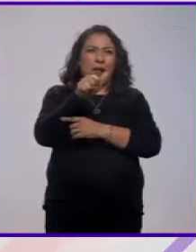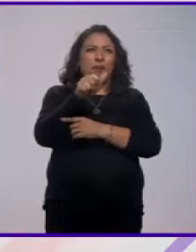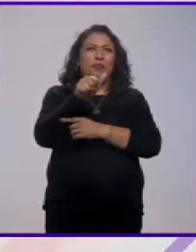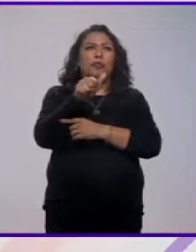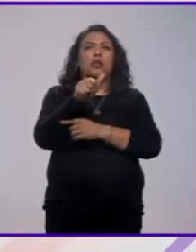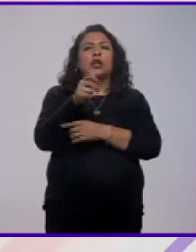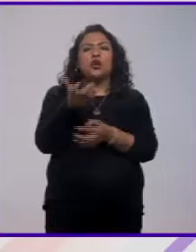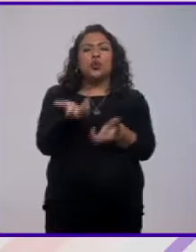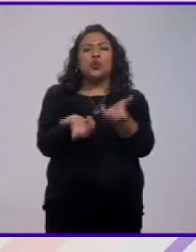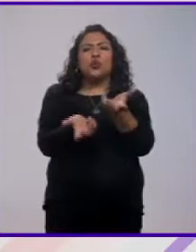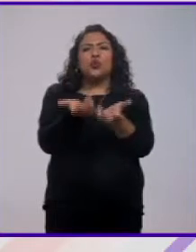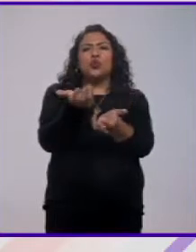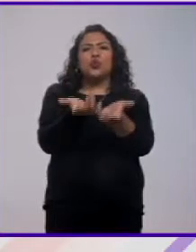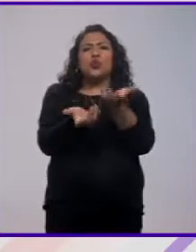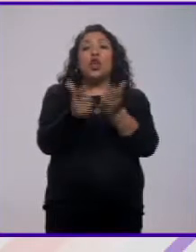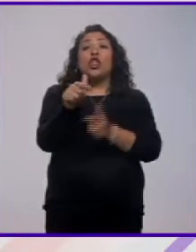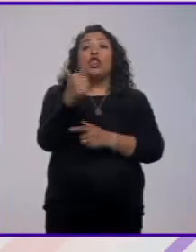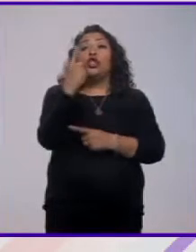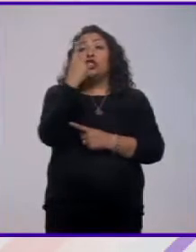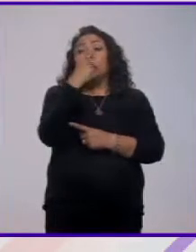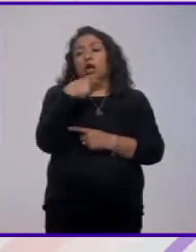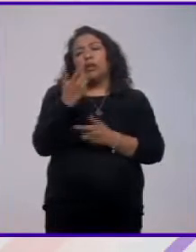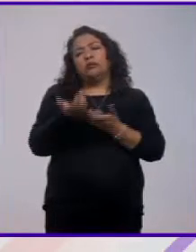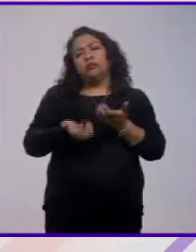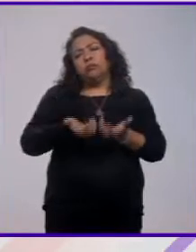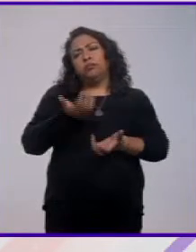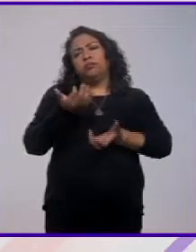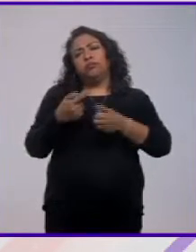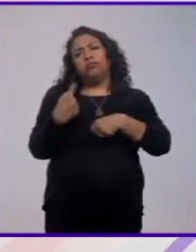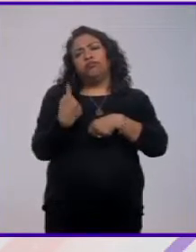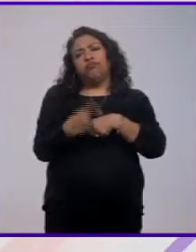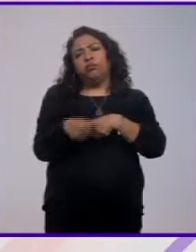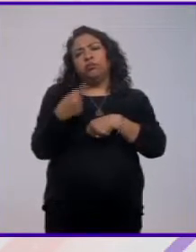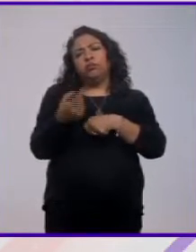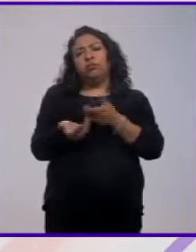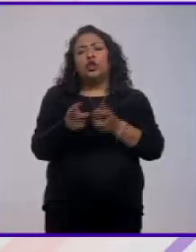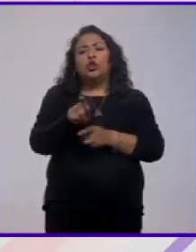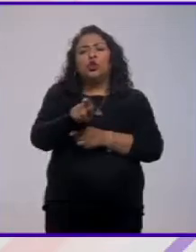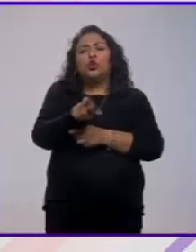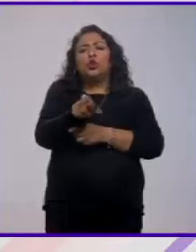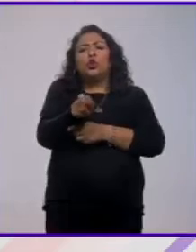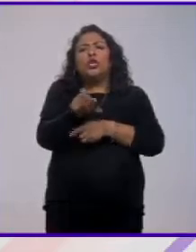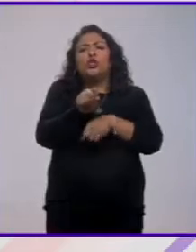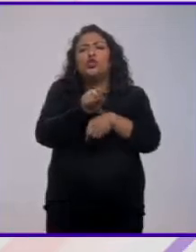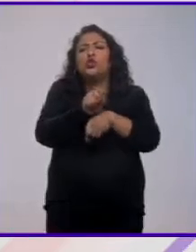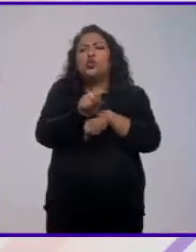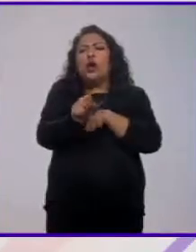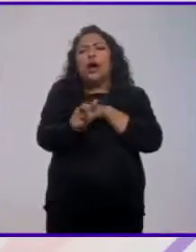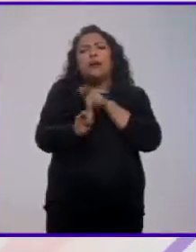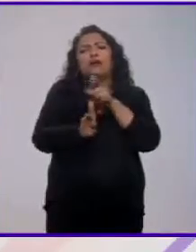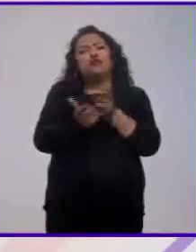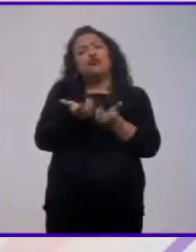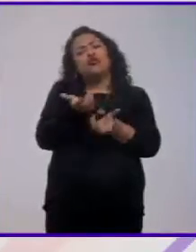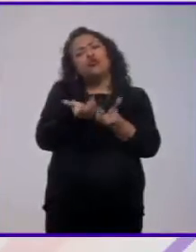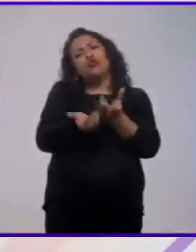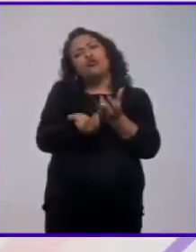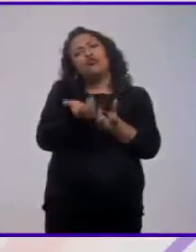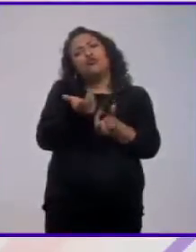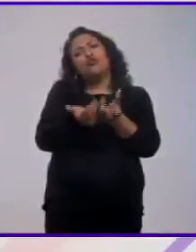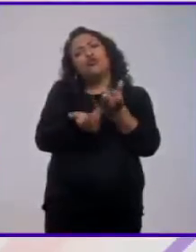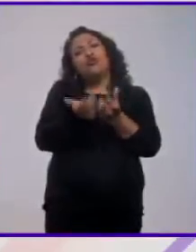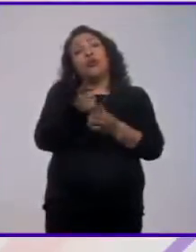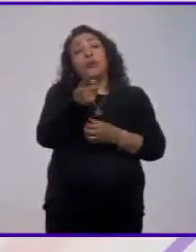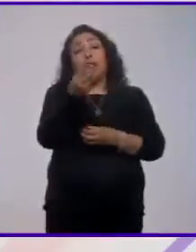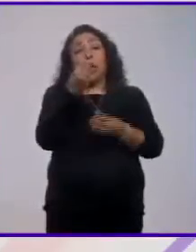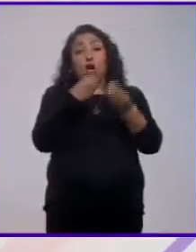Va cocido 12 horas, más de 12 horas en fuego bajo, muy lento fuego. La